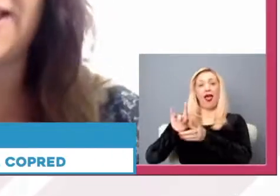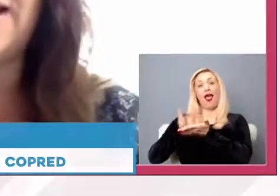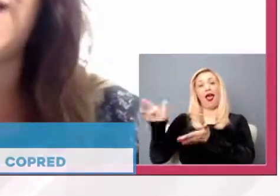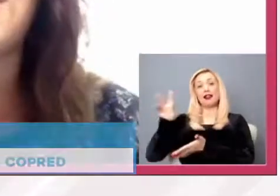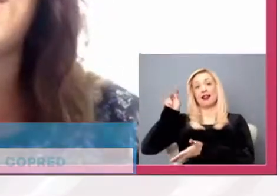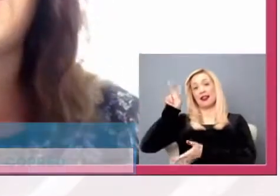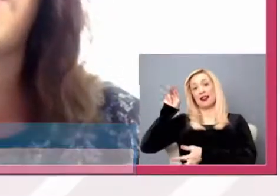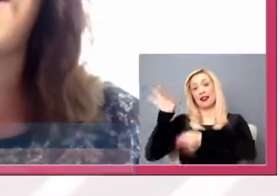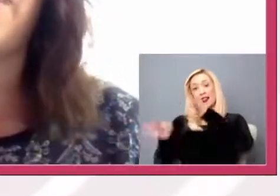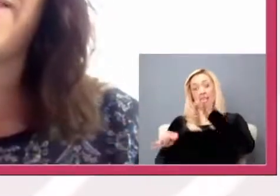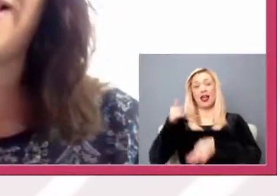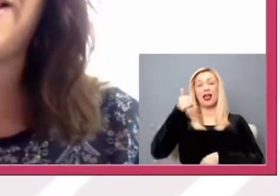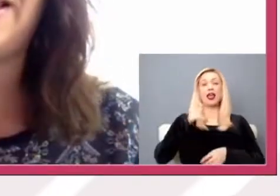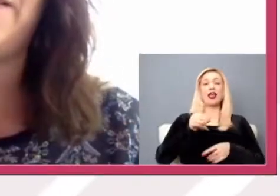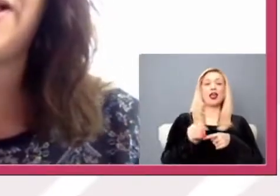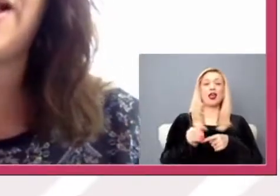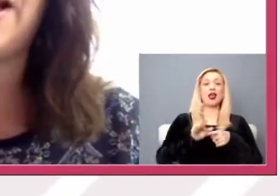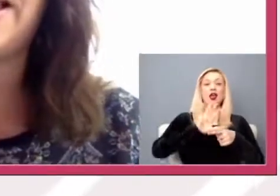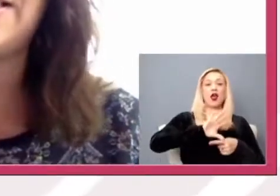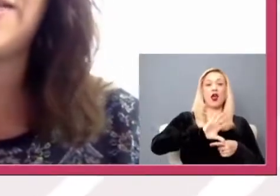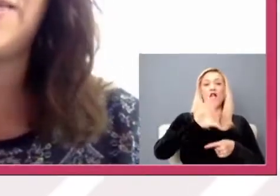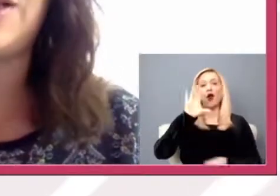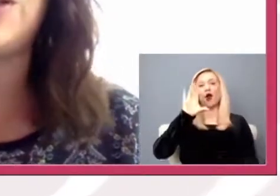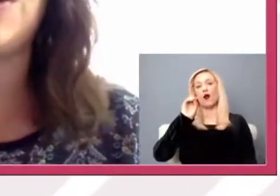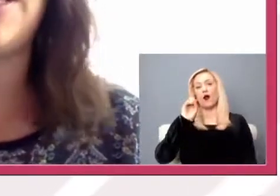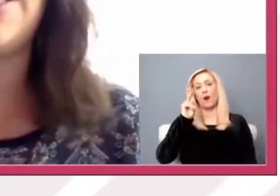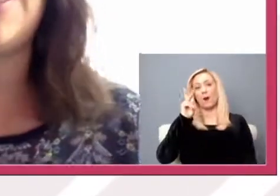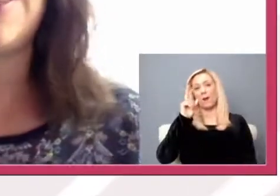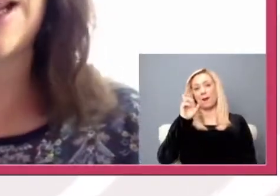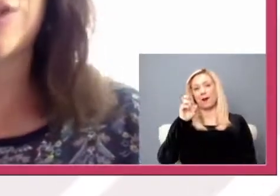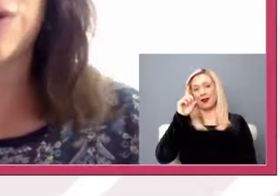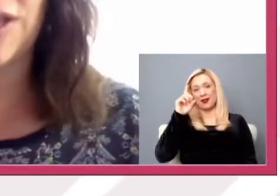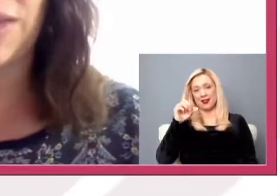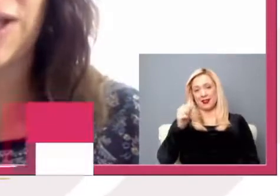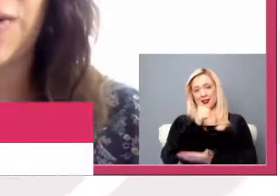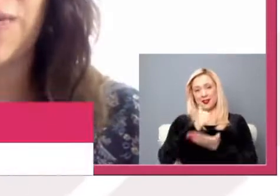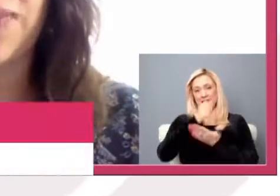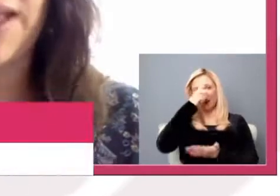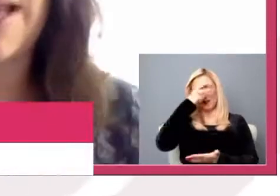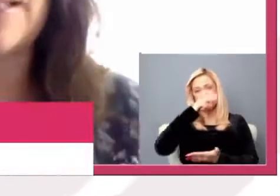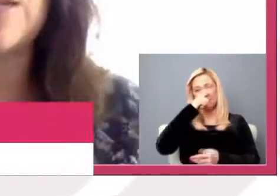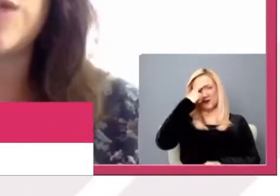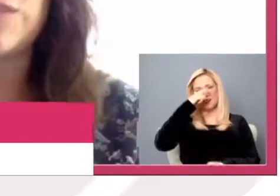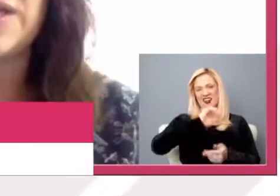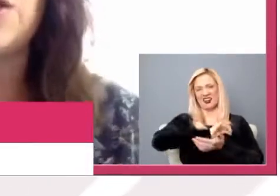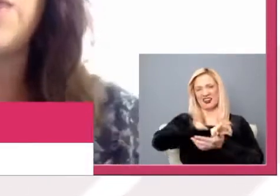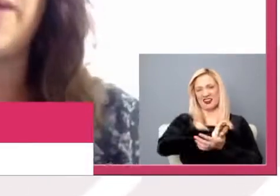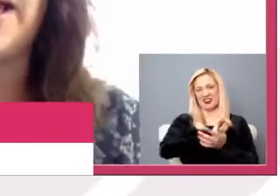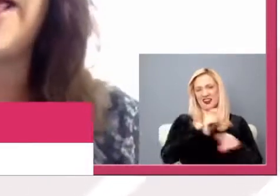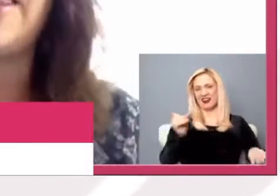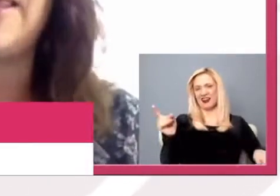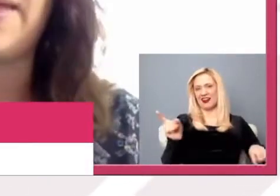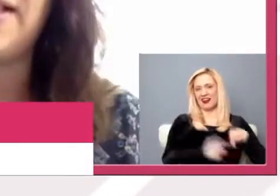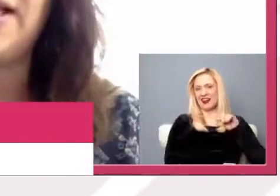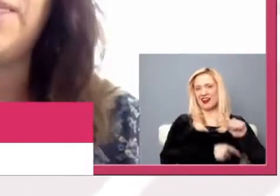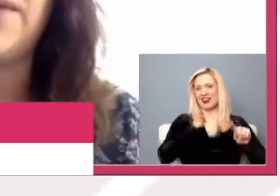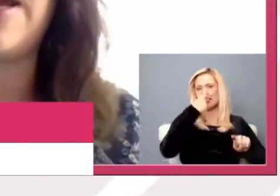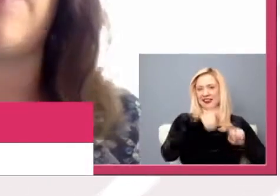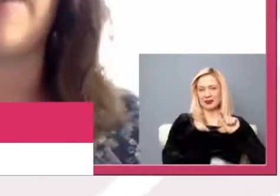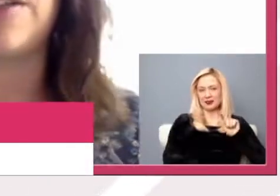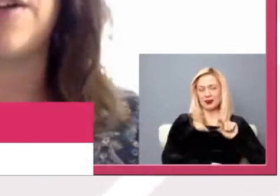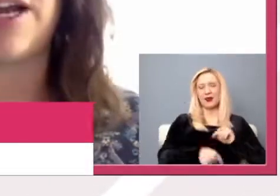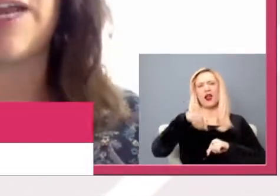TV y el Consejo para Prevenir y Eliminar la Discriminación de la Ciudad de México. Este es un espacio para debatir,